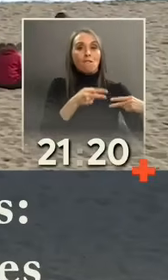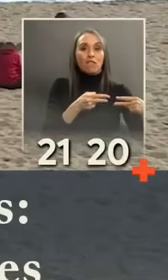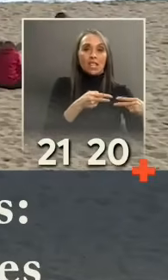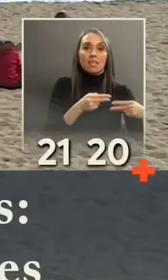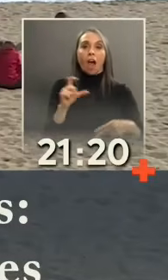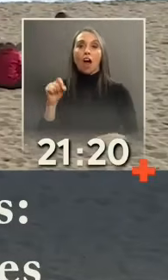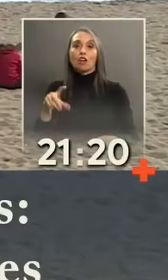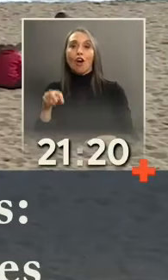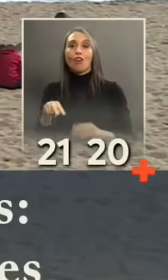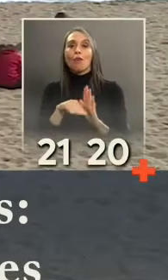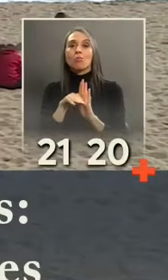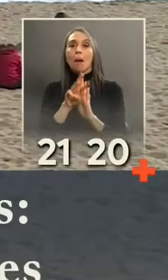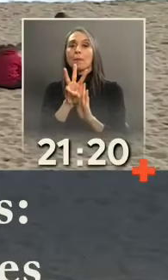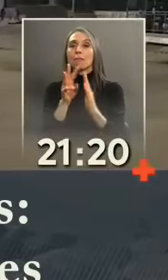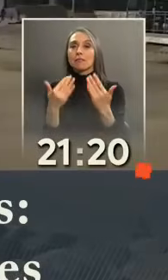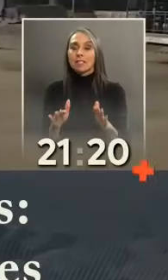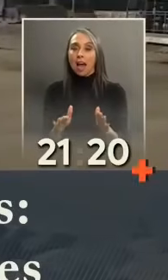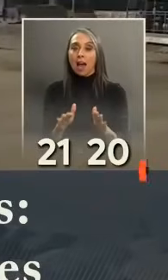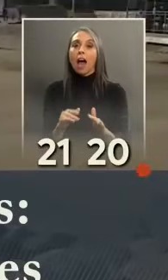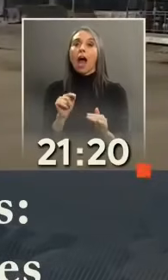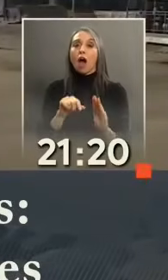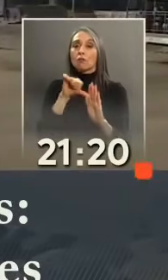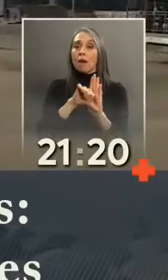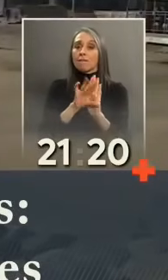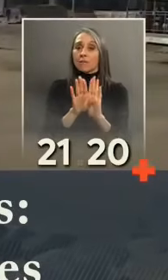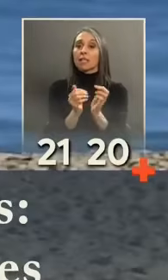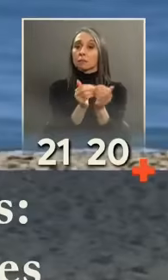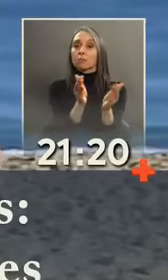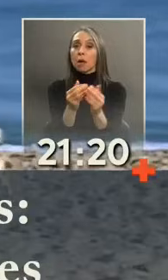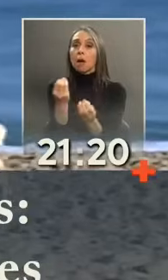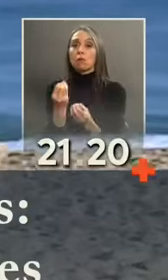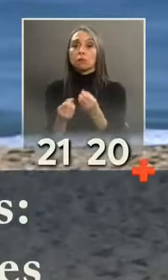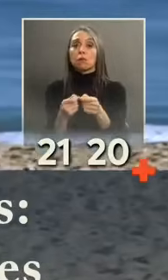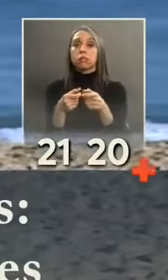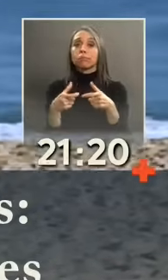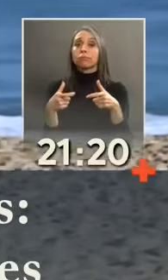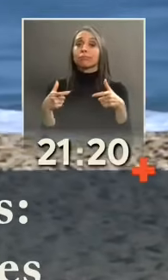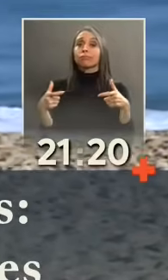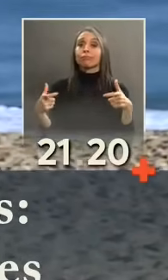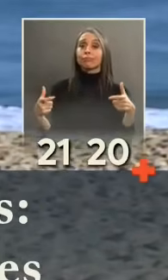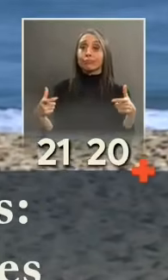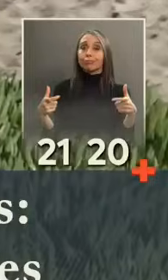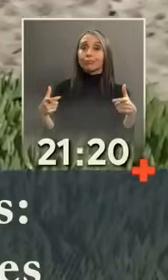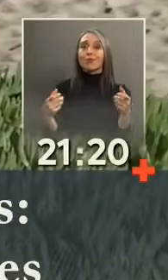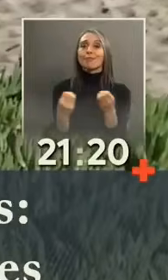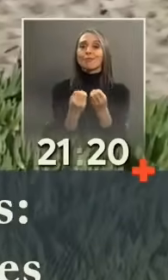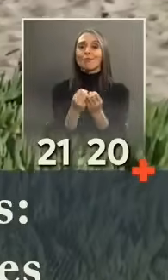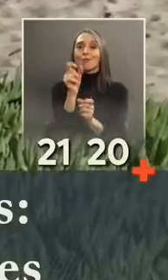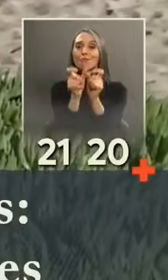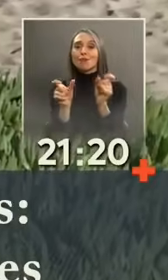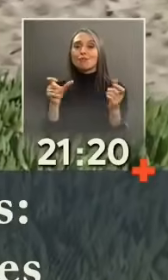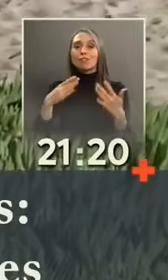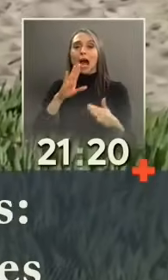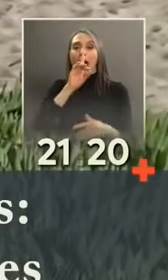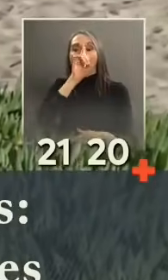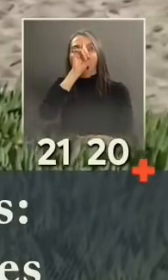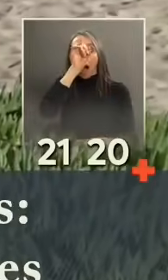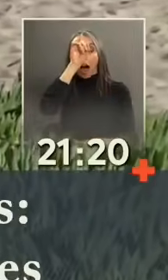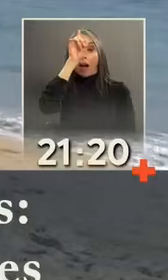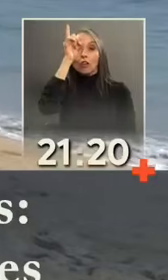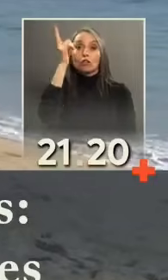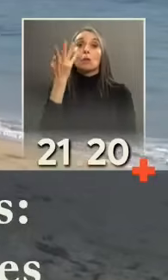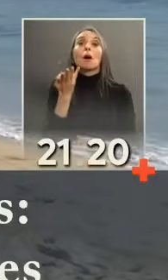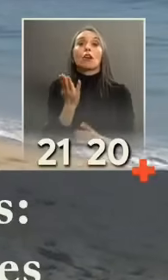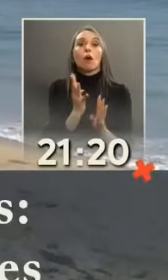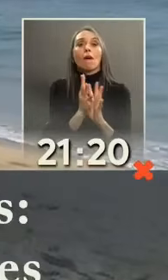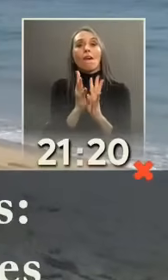fase 3. Desconfinamiento que continúa viento en popa y que tiene a varios acostumbrándose a hacer filas